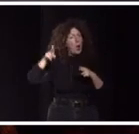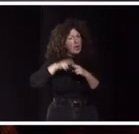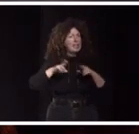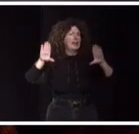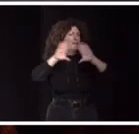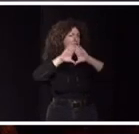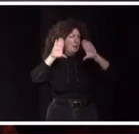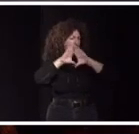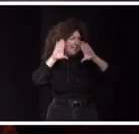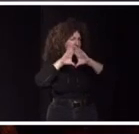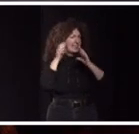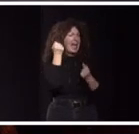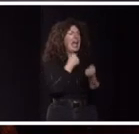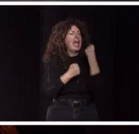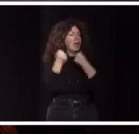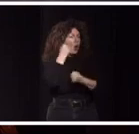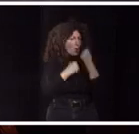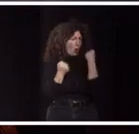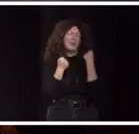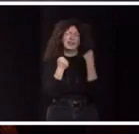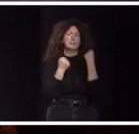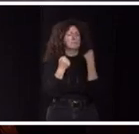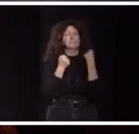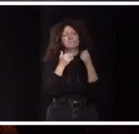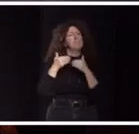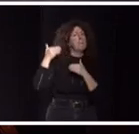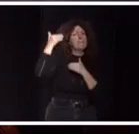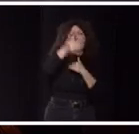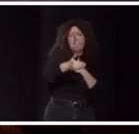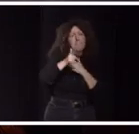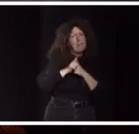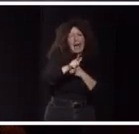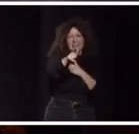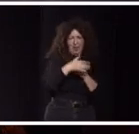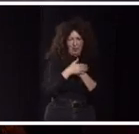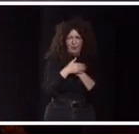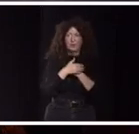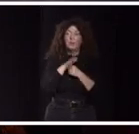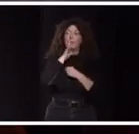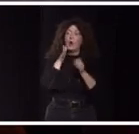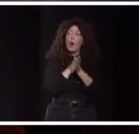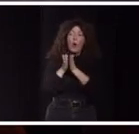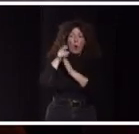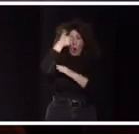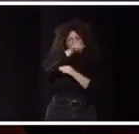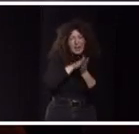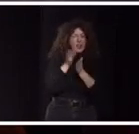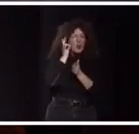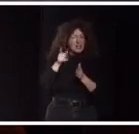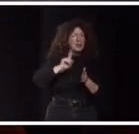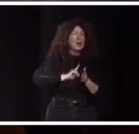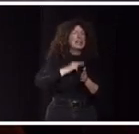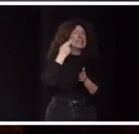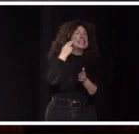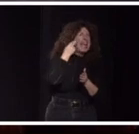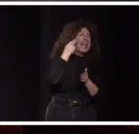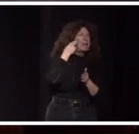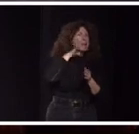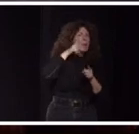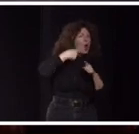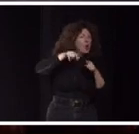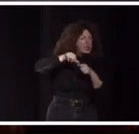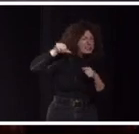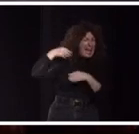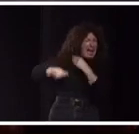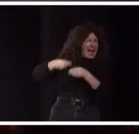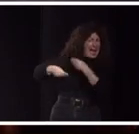feministas, económicas, más lejos que nunca antes. Porque, compañeros y compañeras, no nos temen por lo que ya hemos hecho, nos